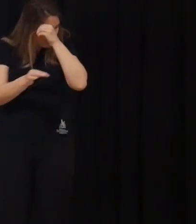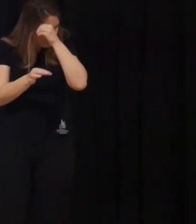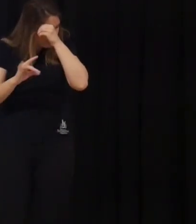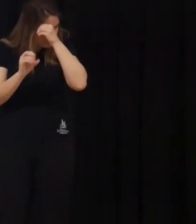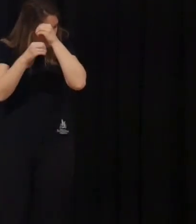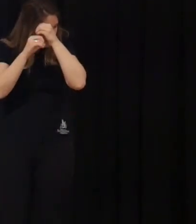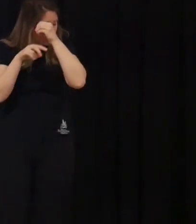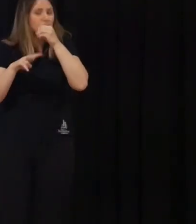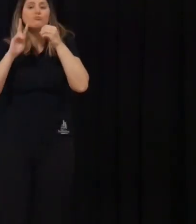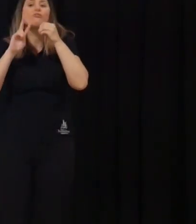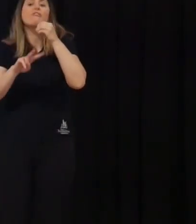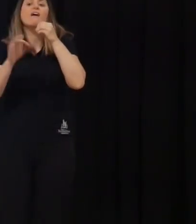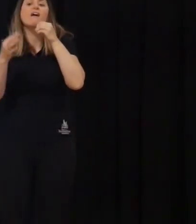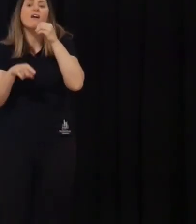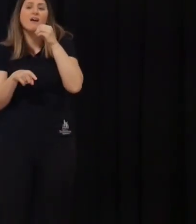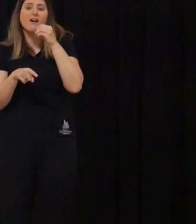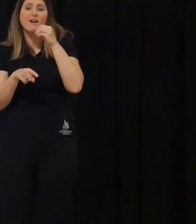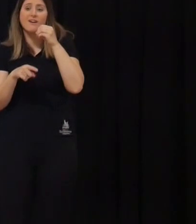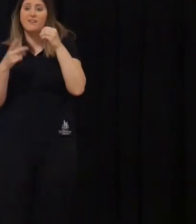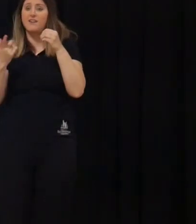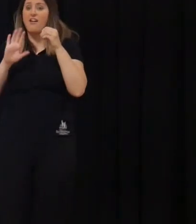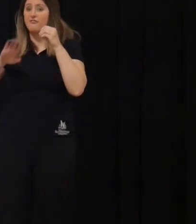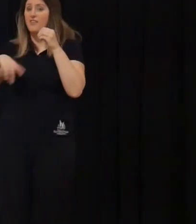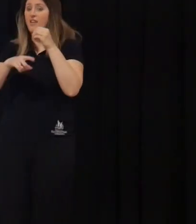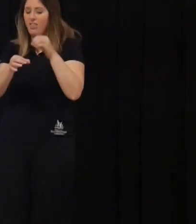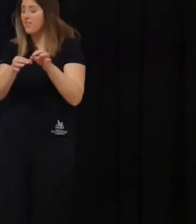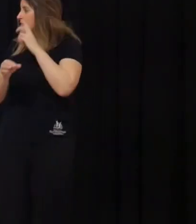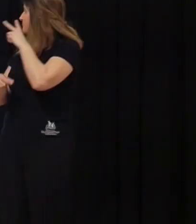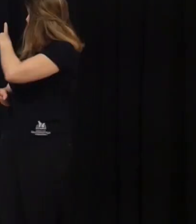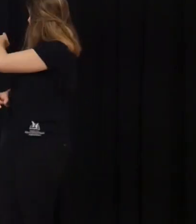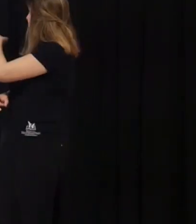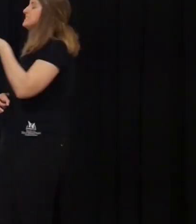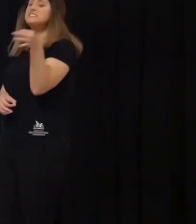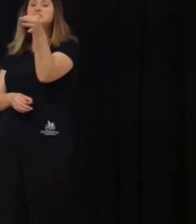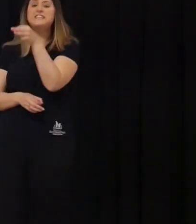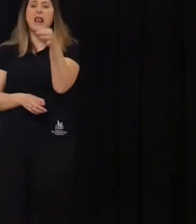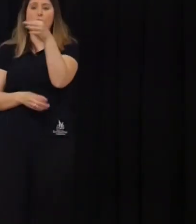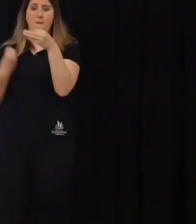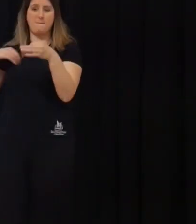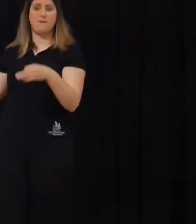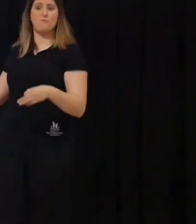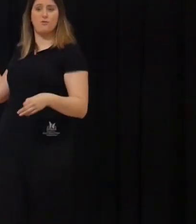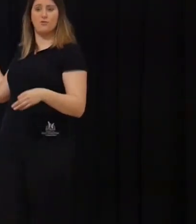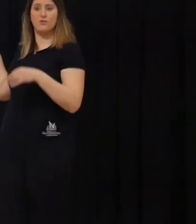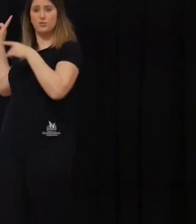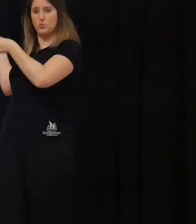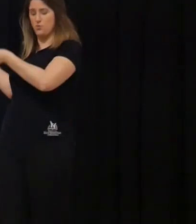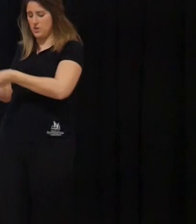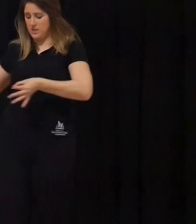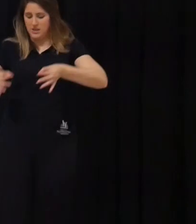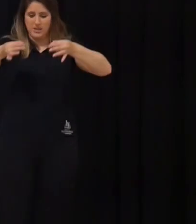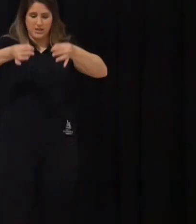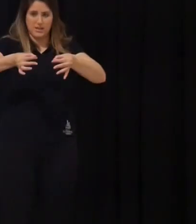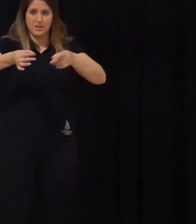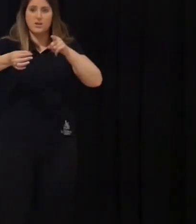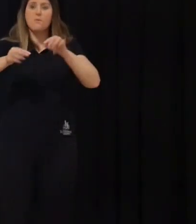Para que se hagan una idea, esto de aquí es una célula. Si ustedes cogen un metro y